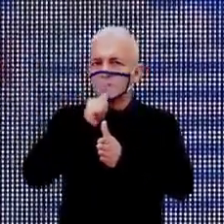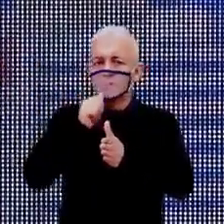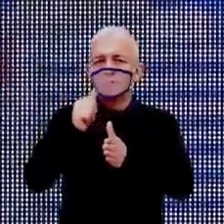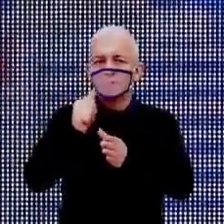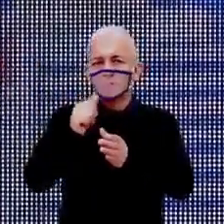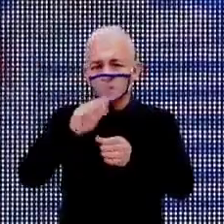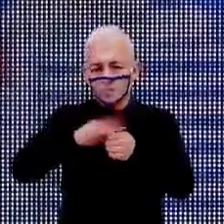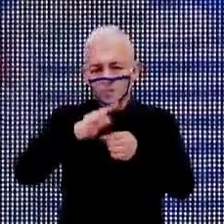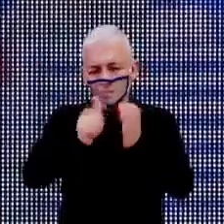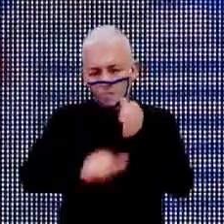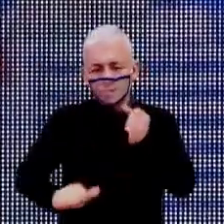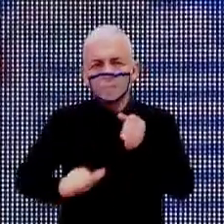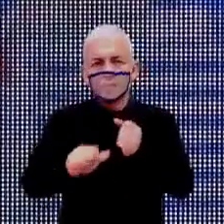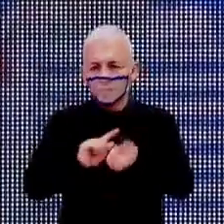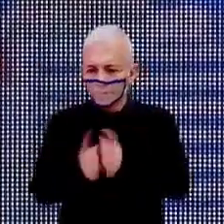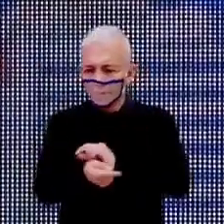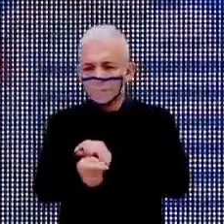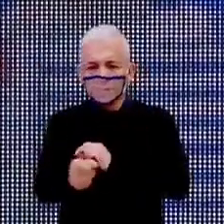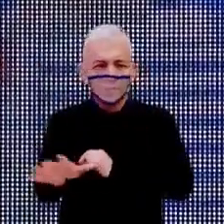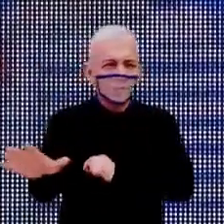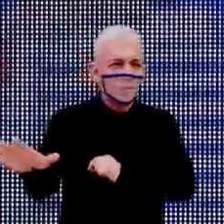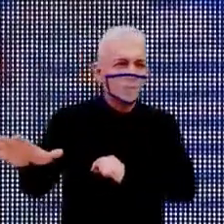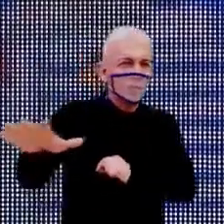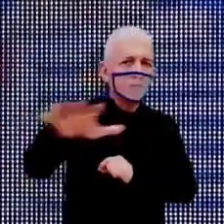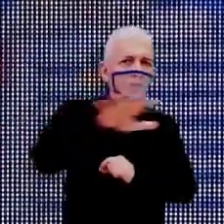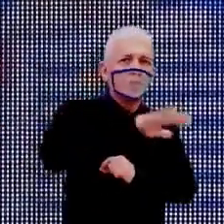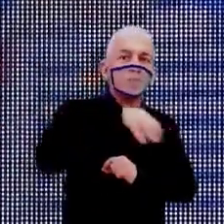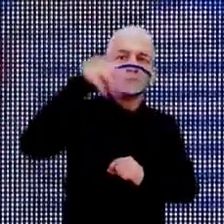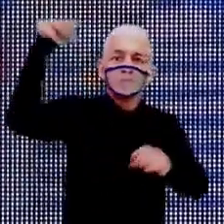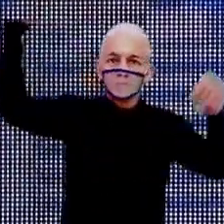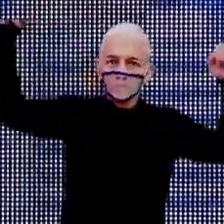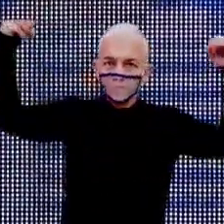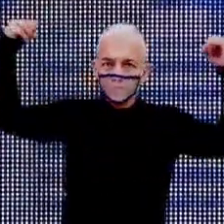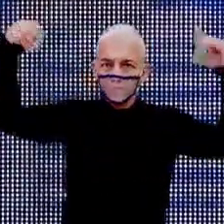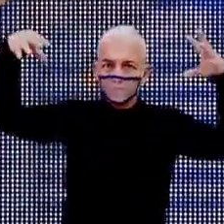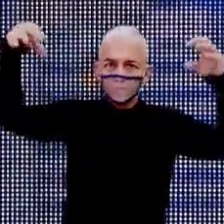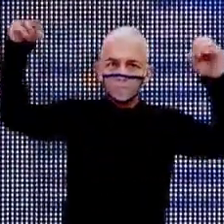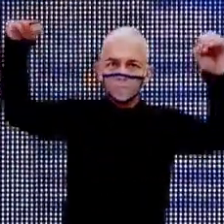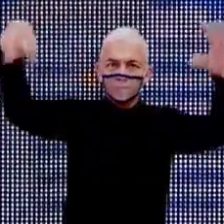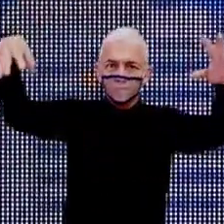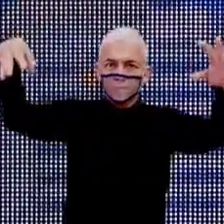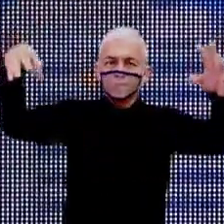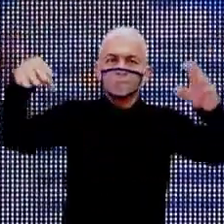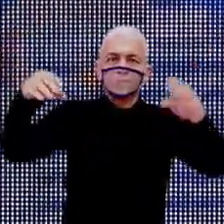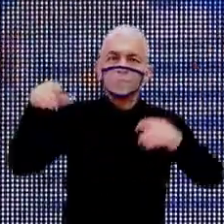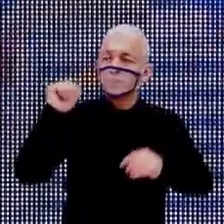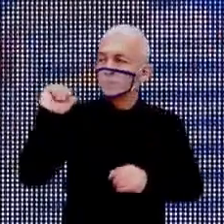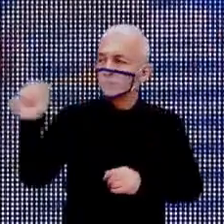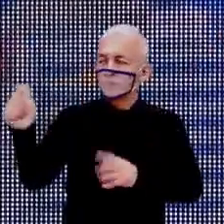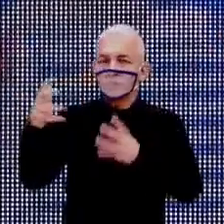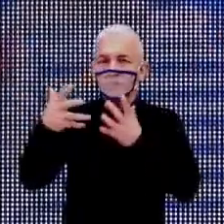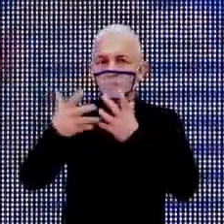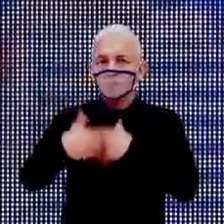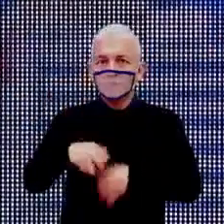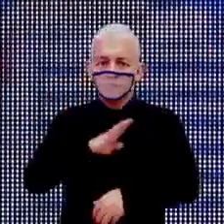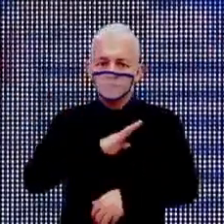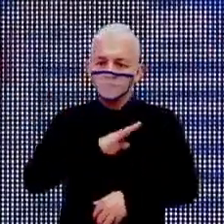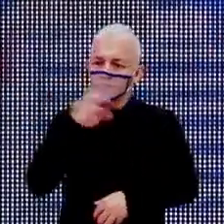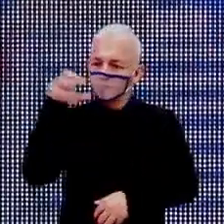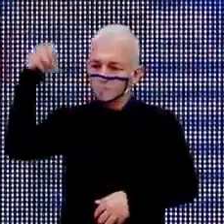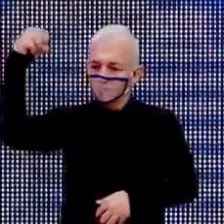lo necesiten. Además de esto, va a tener alumbrado público, que lo pone pues la misma empresa de la alcaldía de alumbrado